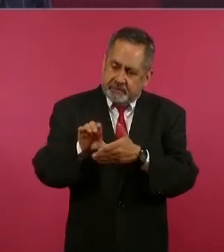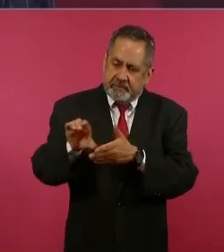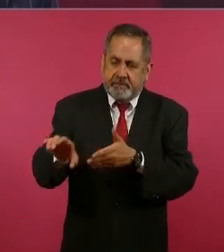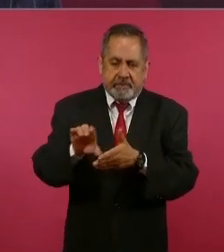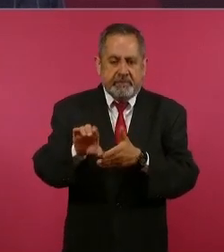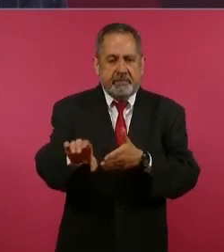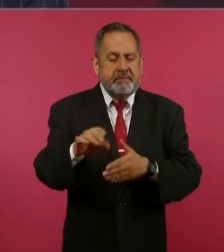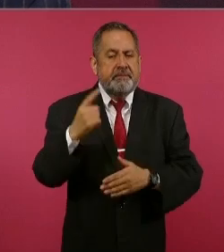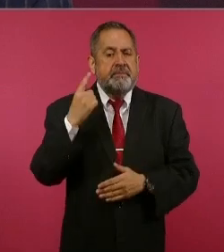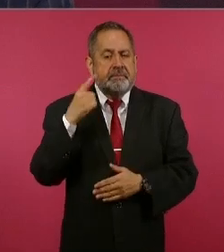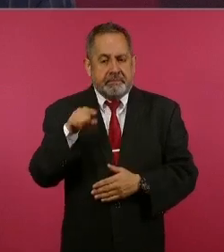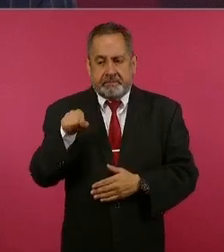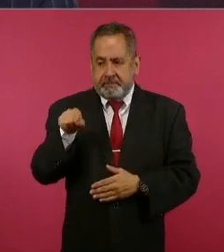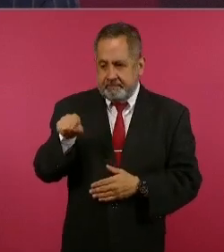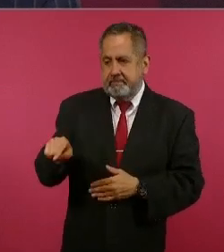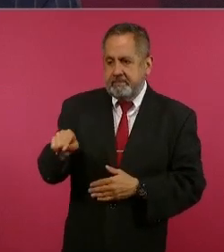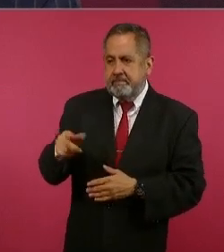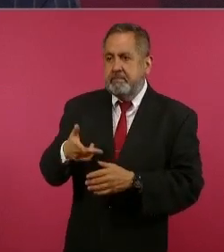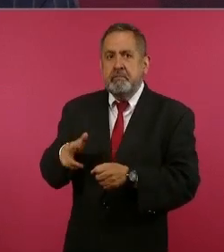lo que